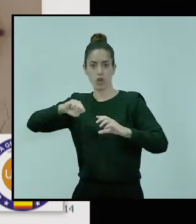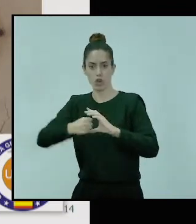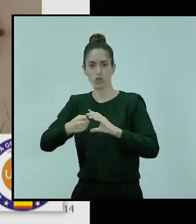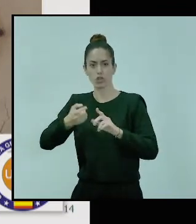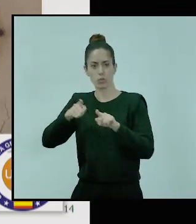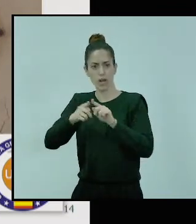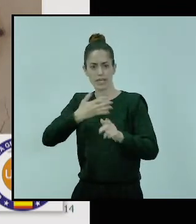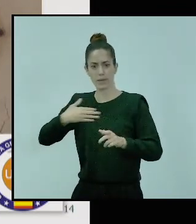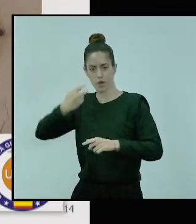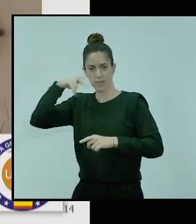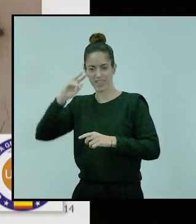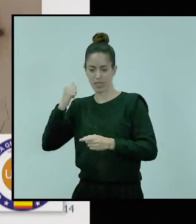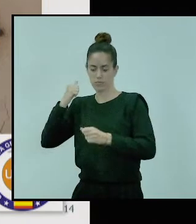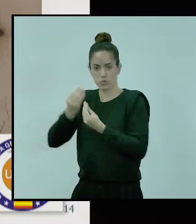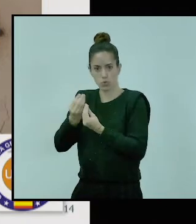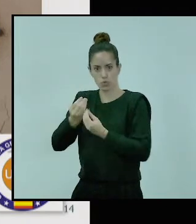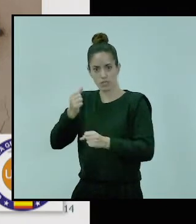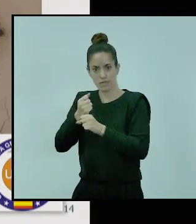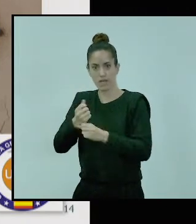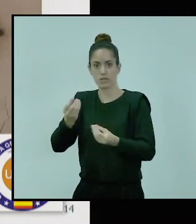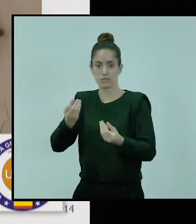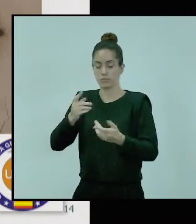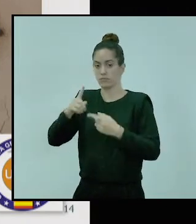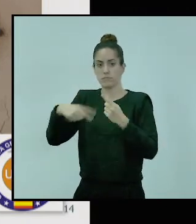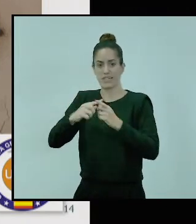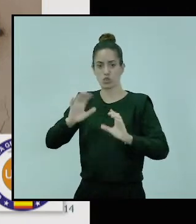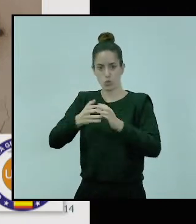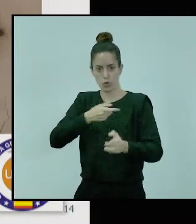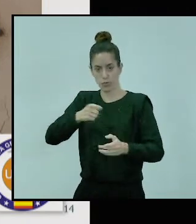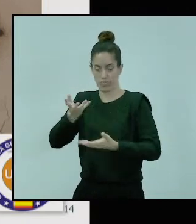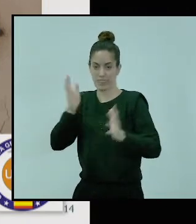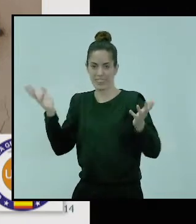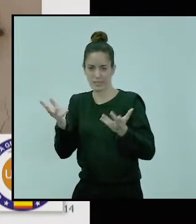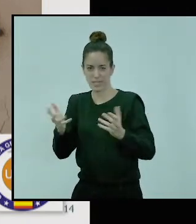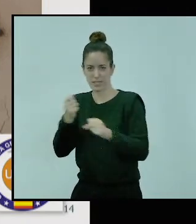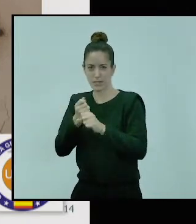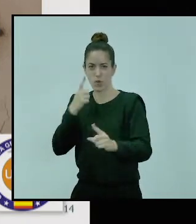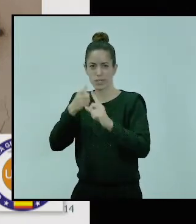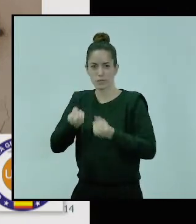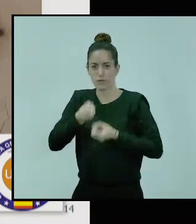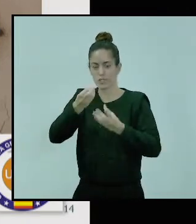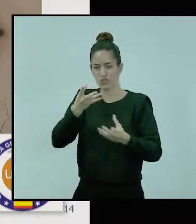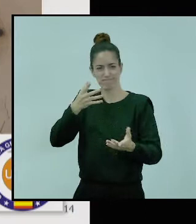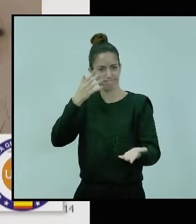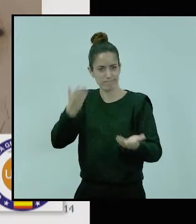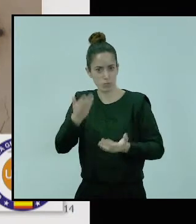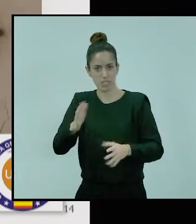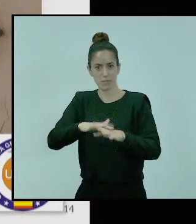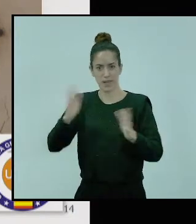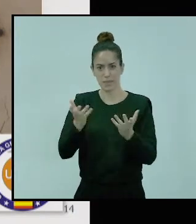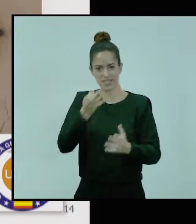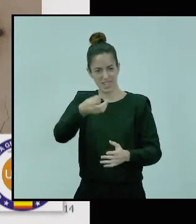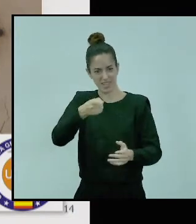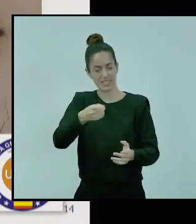esa experiencia de trabajar con Protección Civil y con los grupos de emergencias para dar información que sea relevante para esta